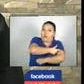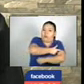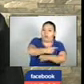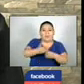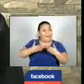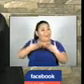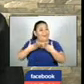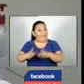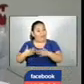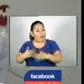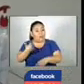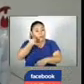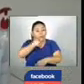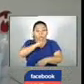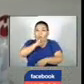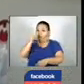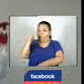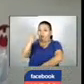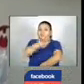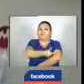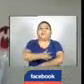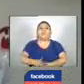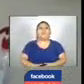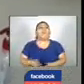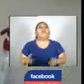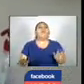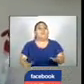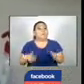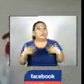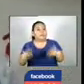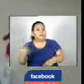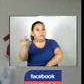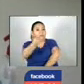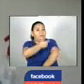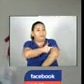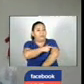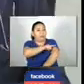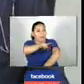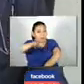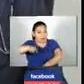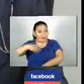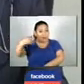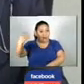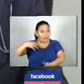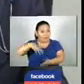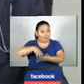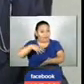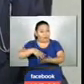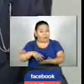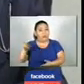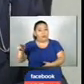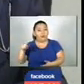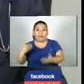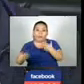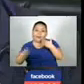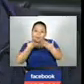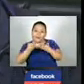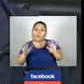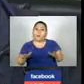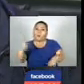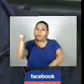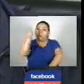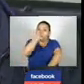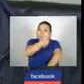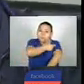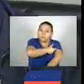que estando vacunado. ¿Pero qué implicaciones tiene que la vacunación sea de interés público? Este profesional sostiene que lo que se busca con el